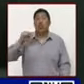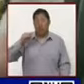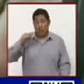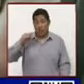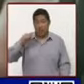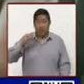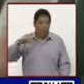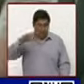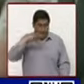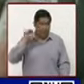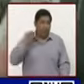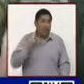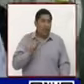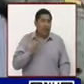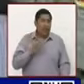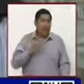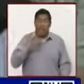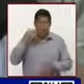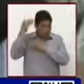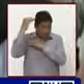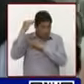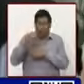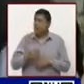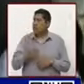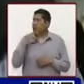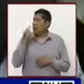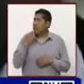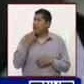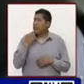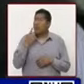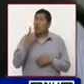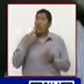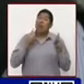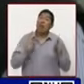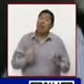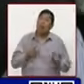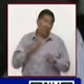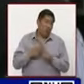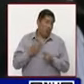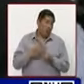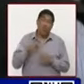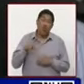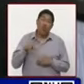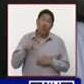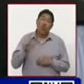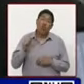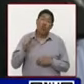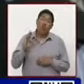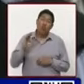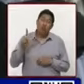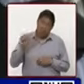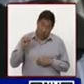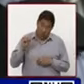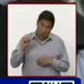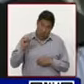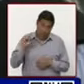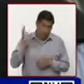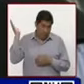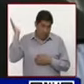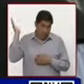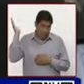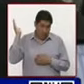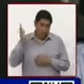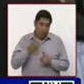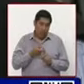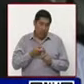de Lucha contra el Crimen, señalando de que una persona identificada como Pablo Javier Ríos Heredia